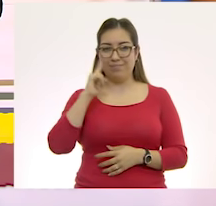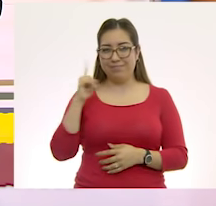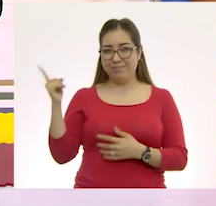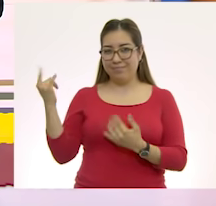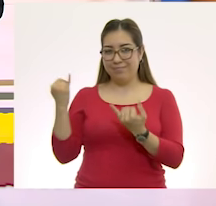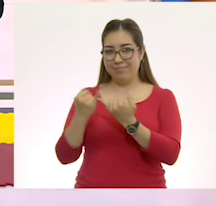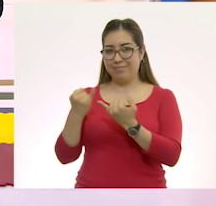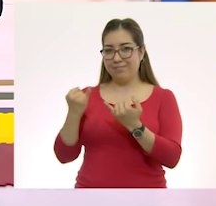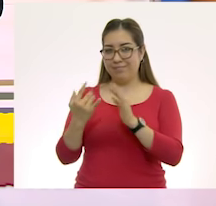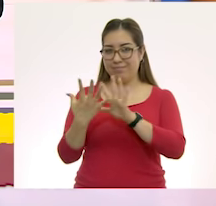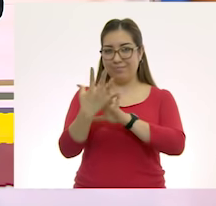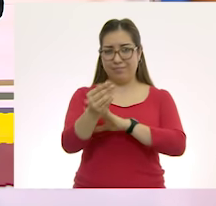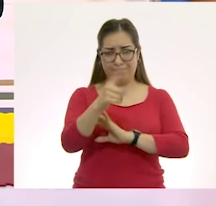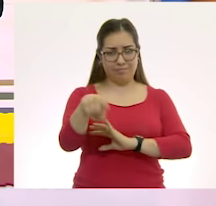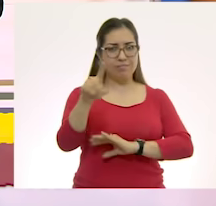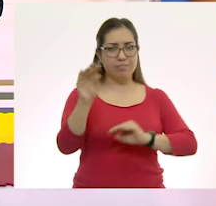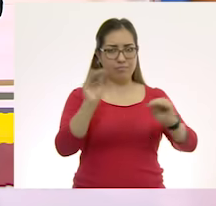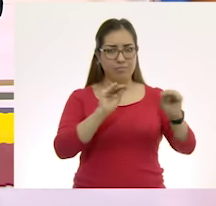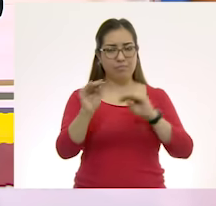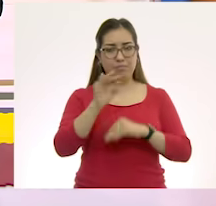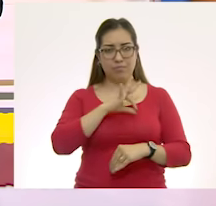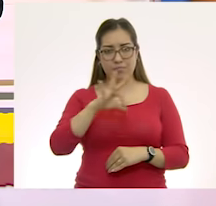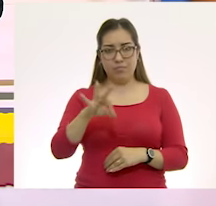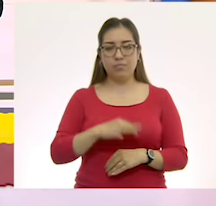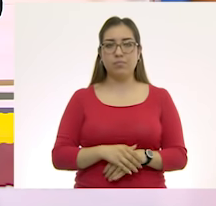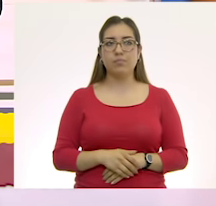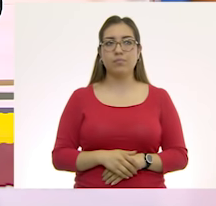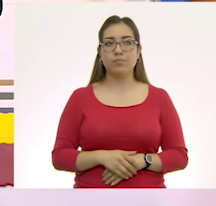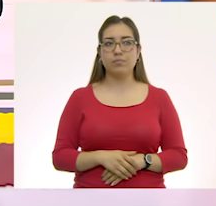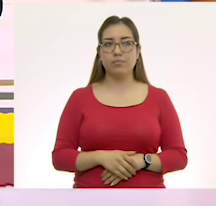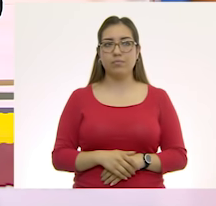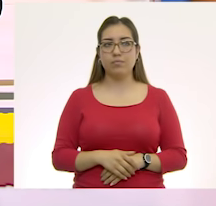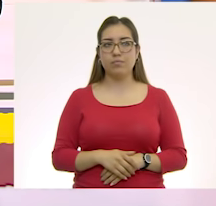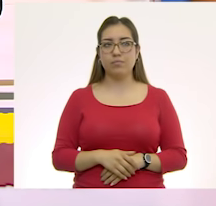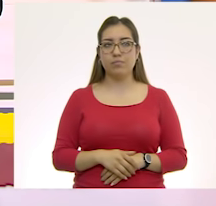arriba. Muevan el brazo, son cuatro tiempos y cuatro hacia abajo.